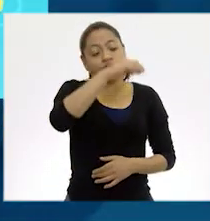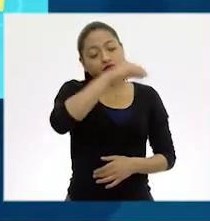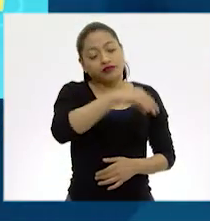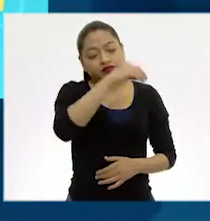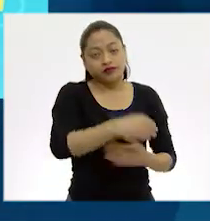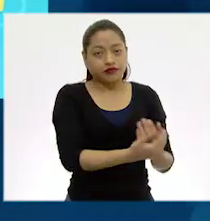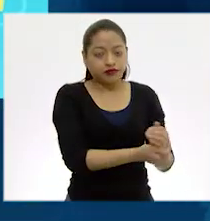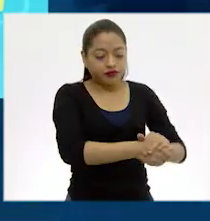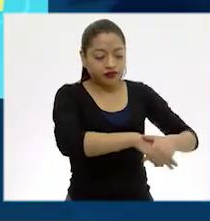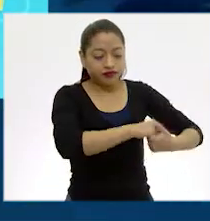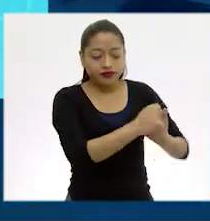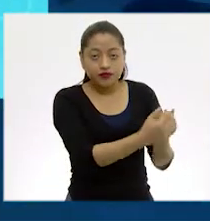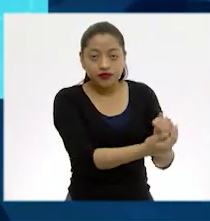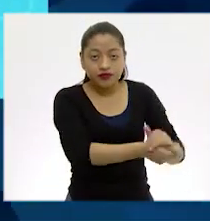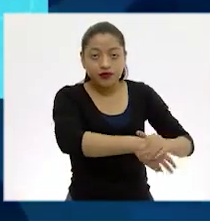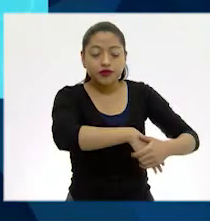agua.